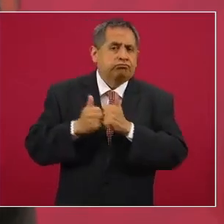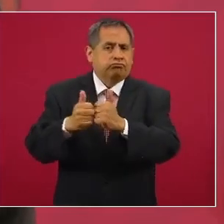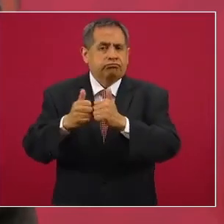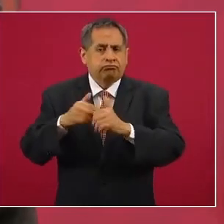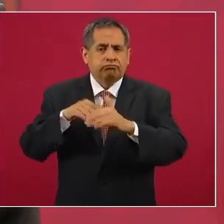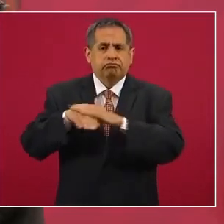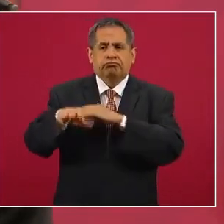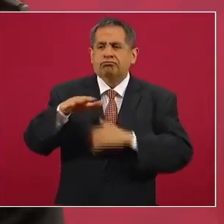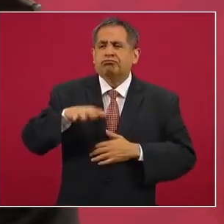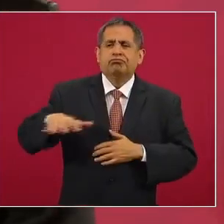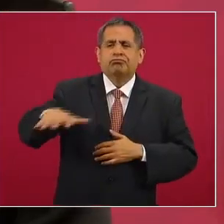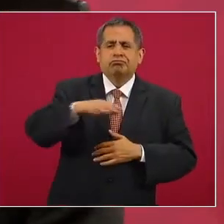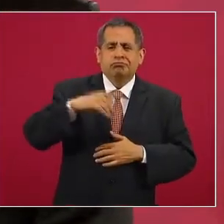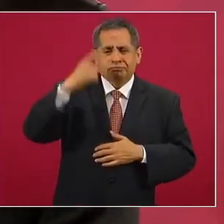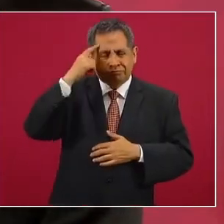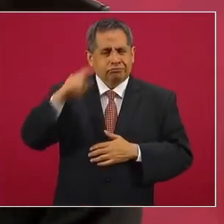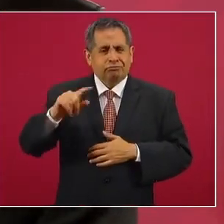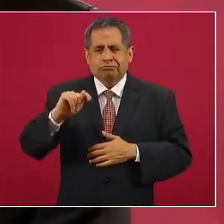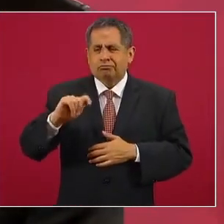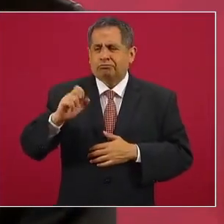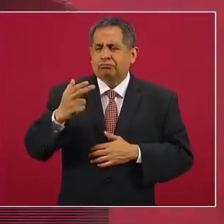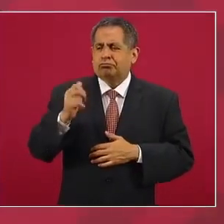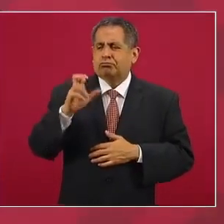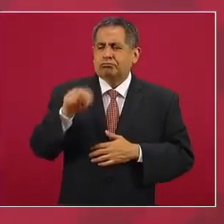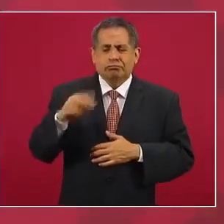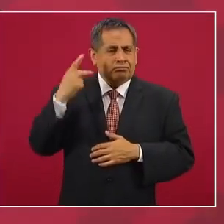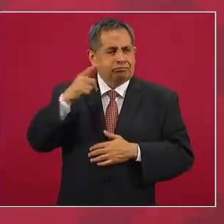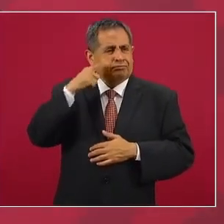a los baños termales en Tehuacán,